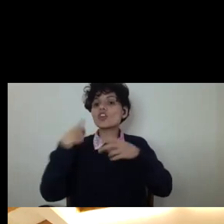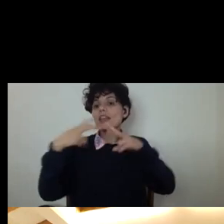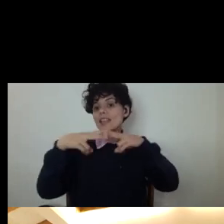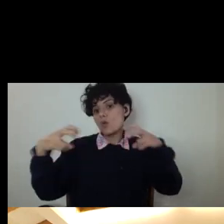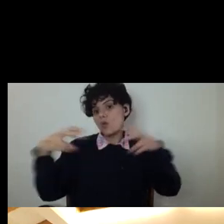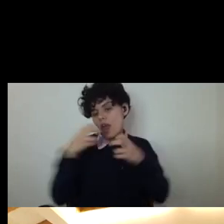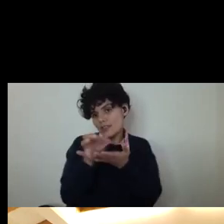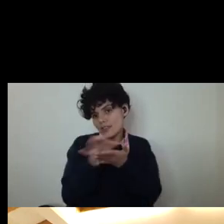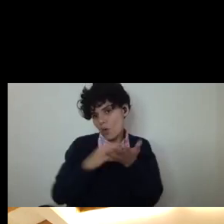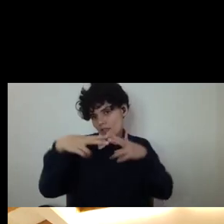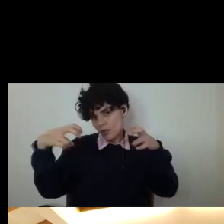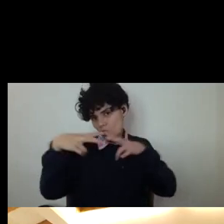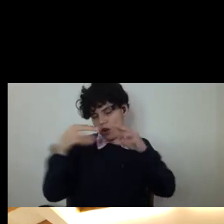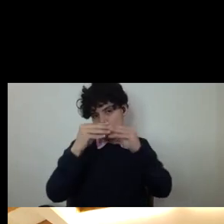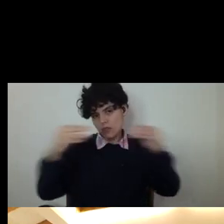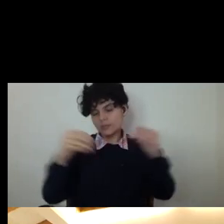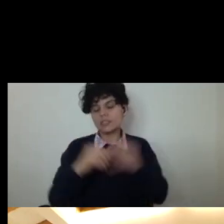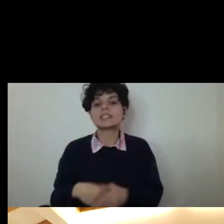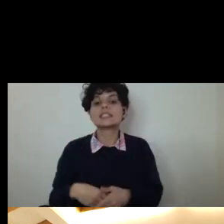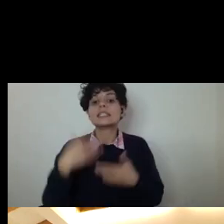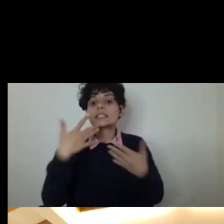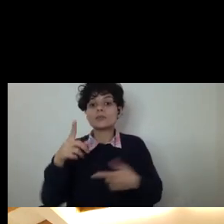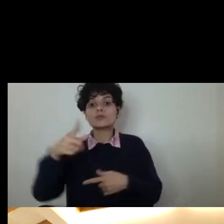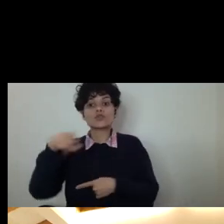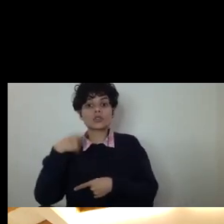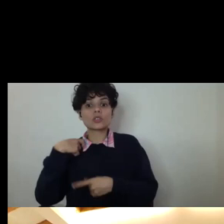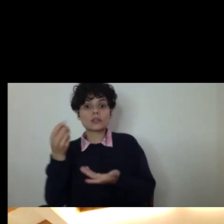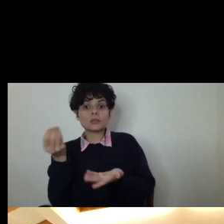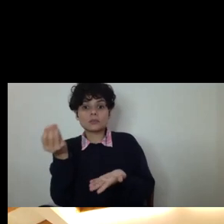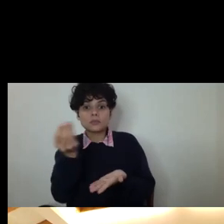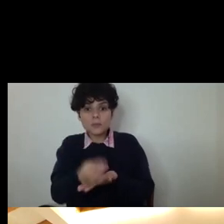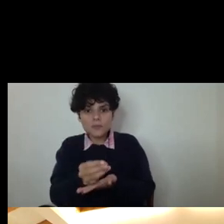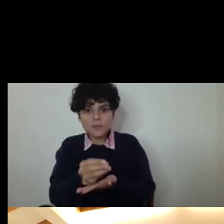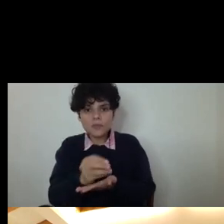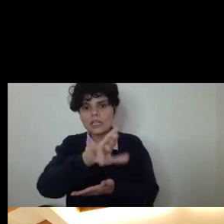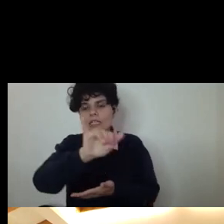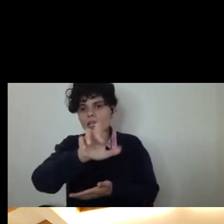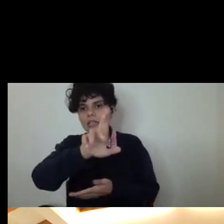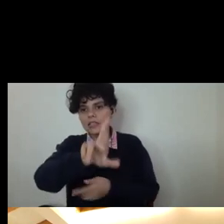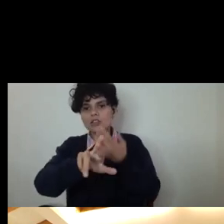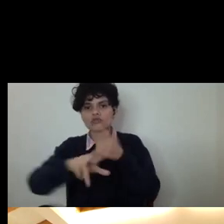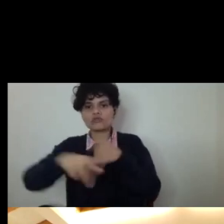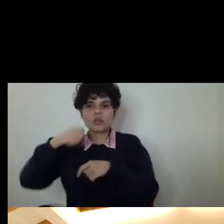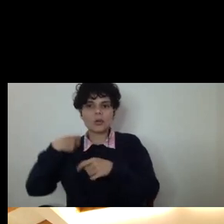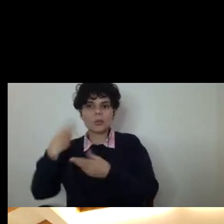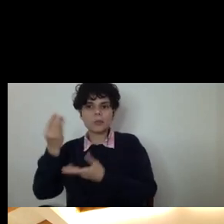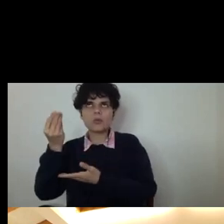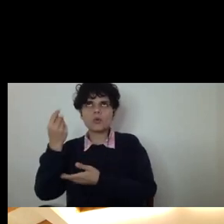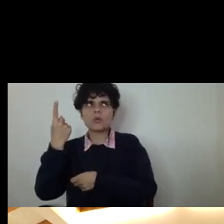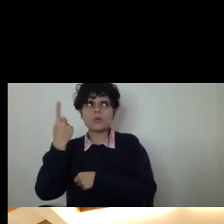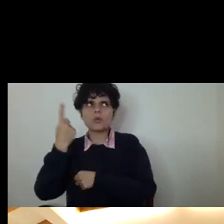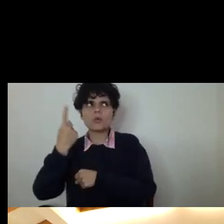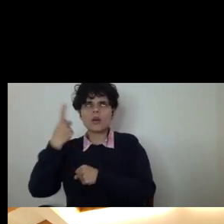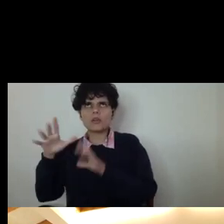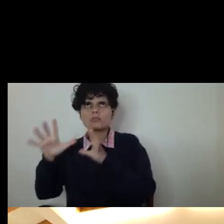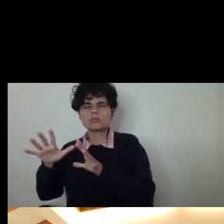si inhibimos, ¿no?, con el alcaloide que le dio el nombre a los receptores de ranodina, los incubamos 1 hora con una concentración